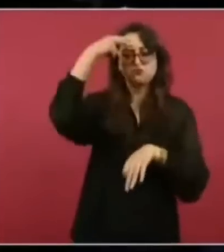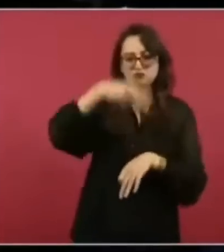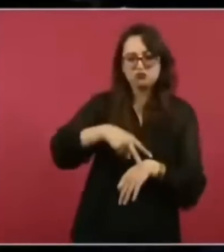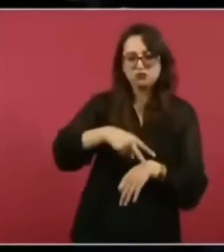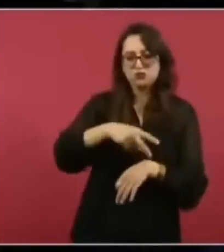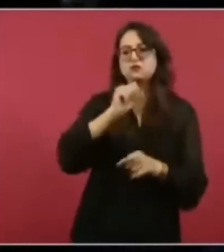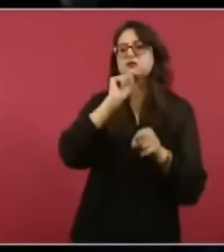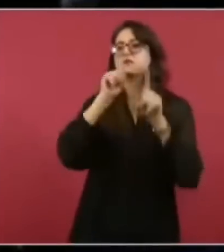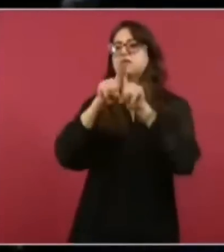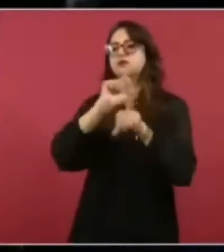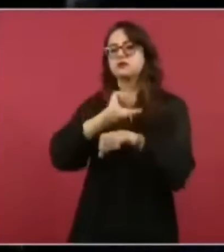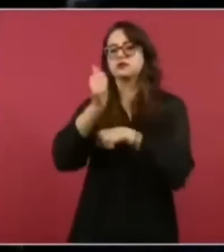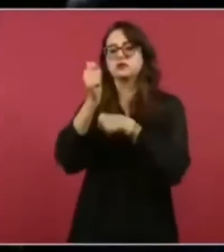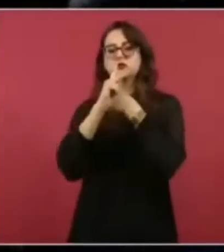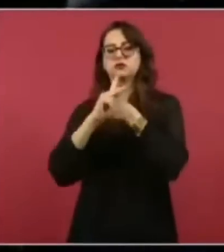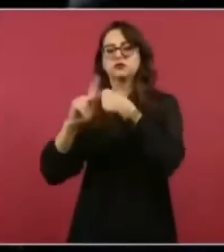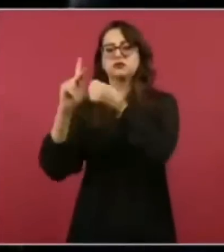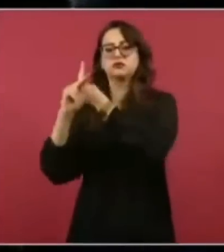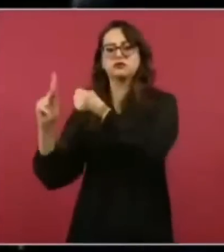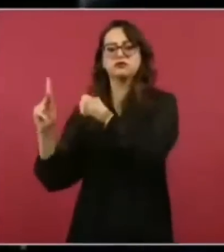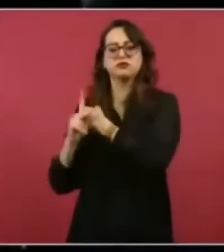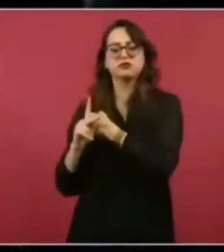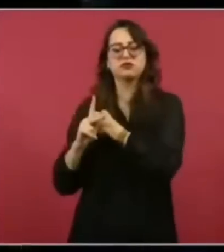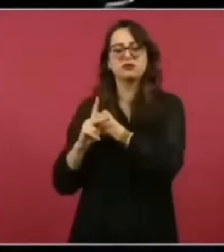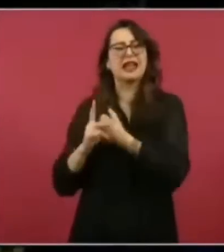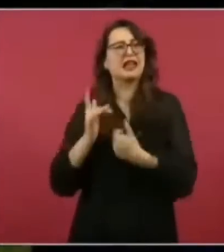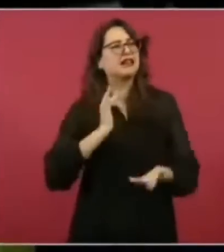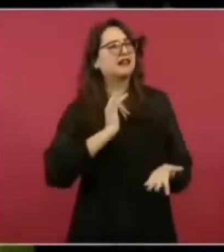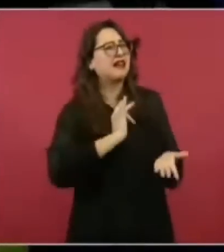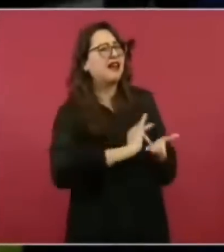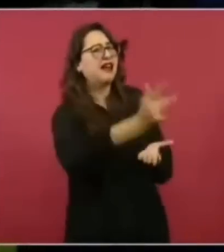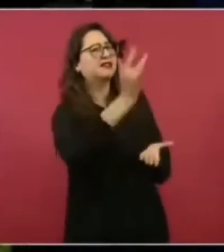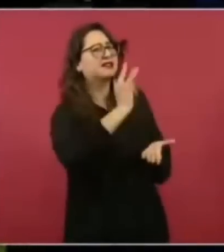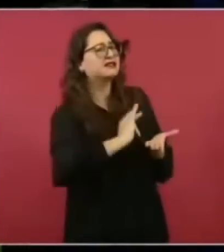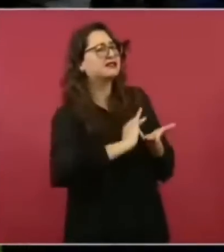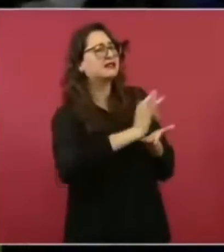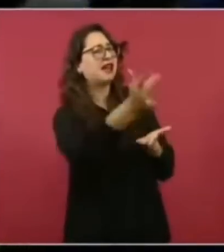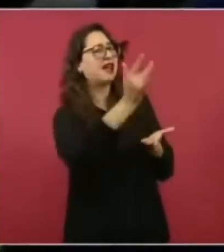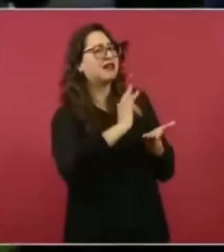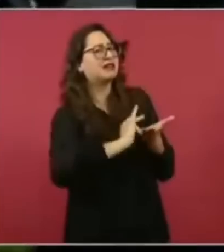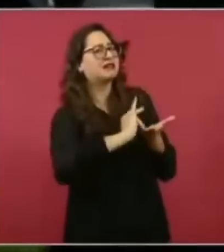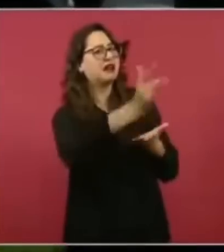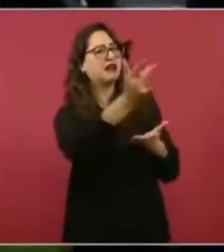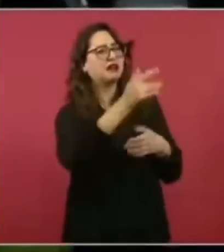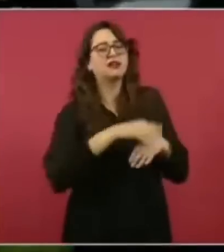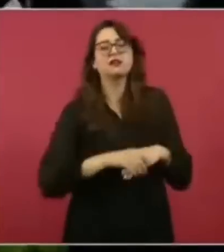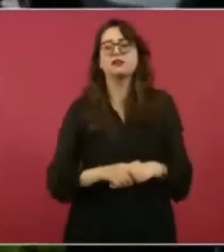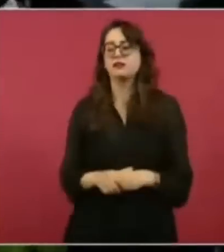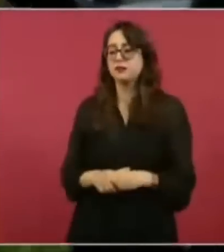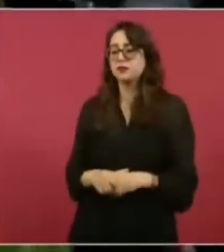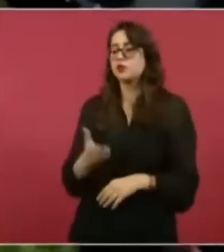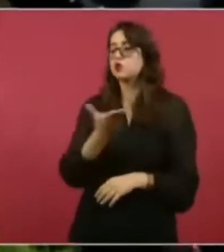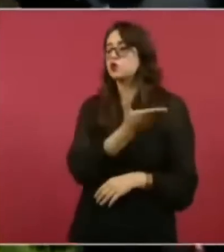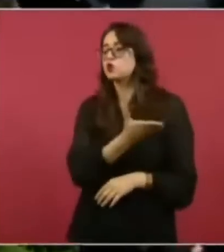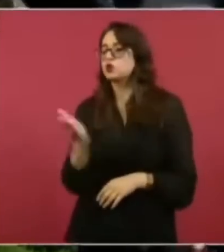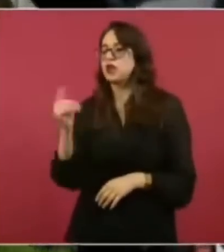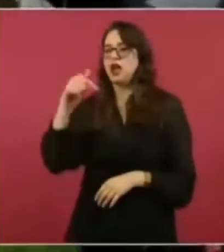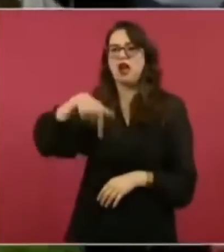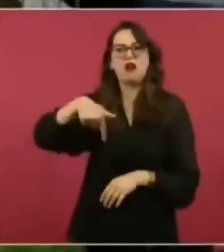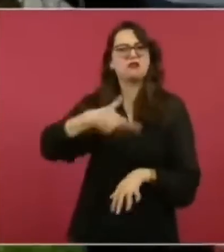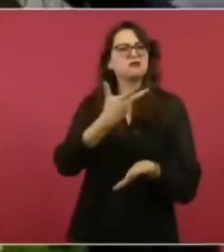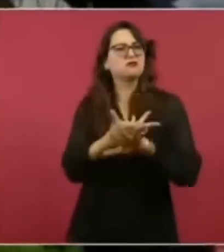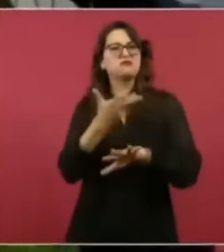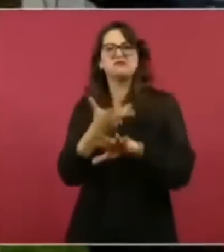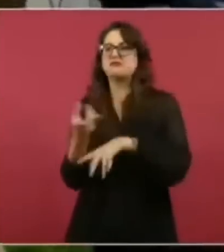otros países que han venido a Estados Unidos a buscarse la